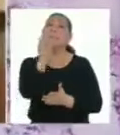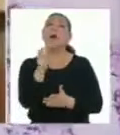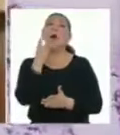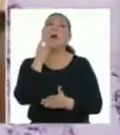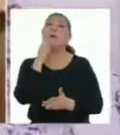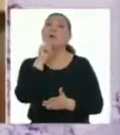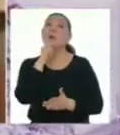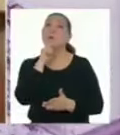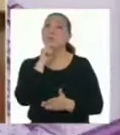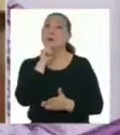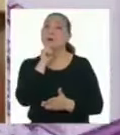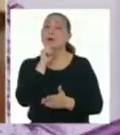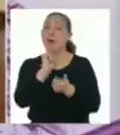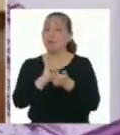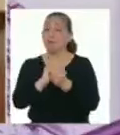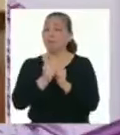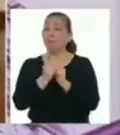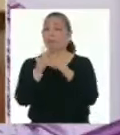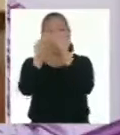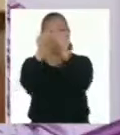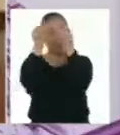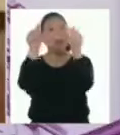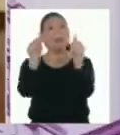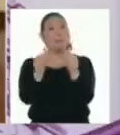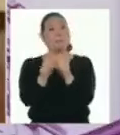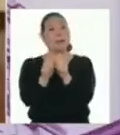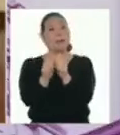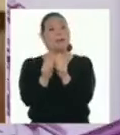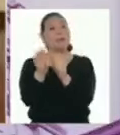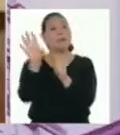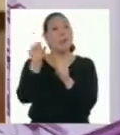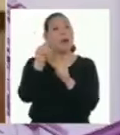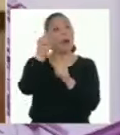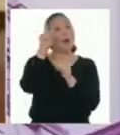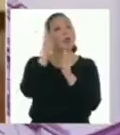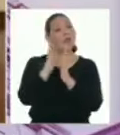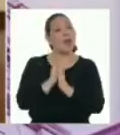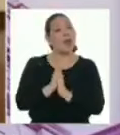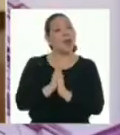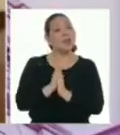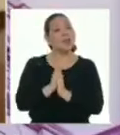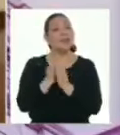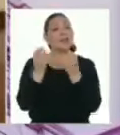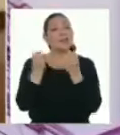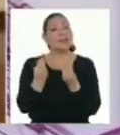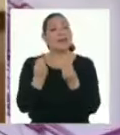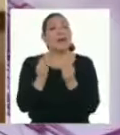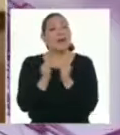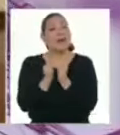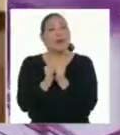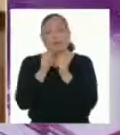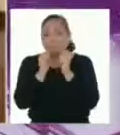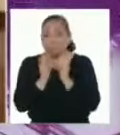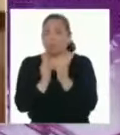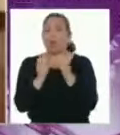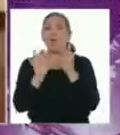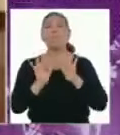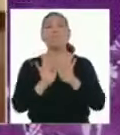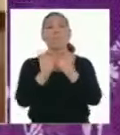hombre y mujer, lo has formado a tu imagen y para ser semejante a ti. y así con él sometiste